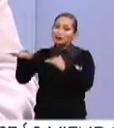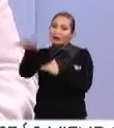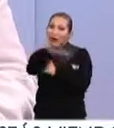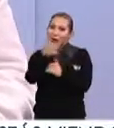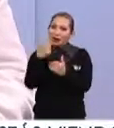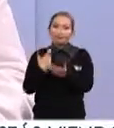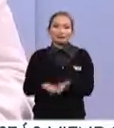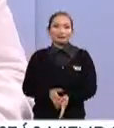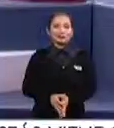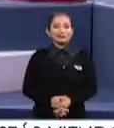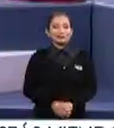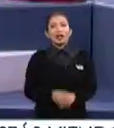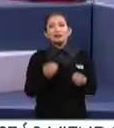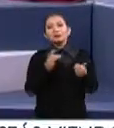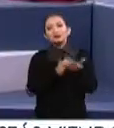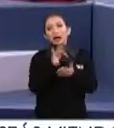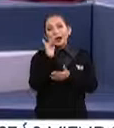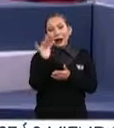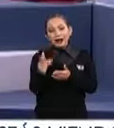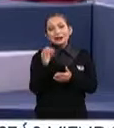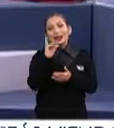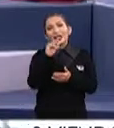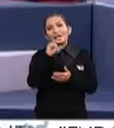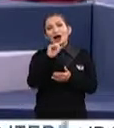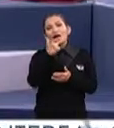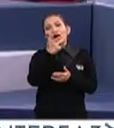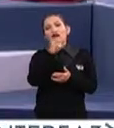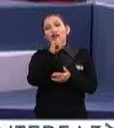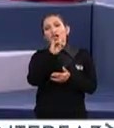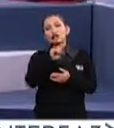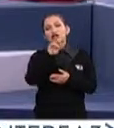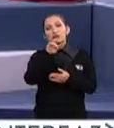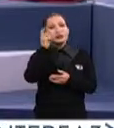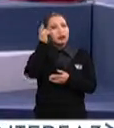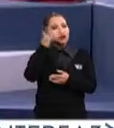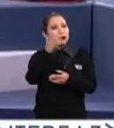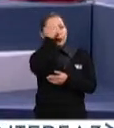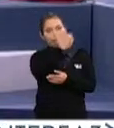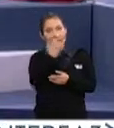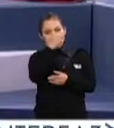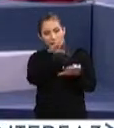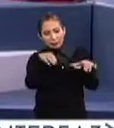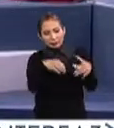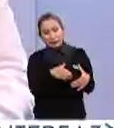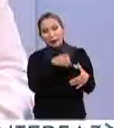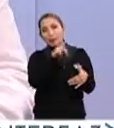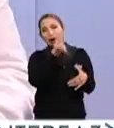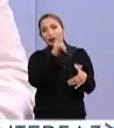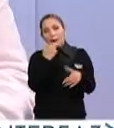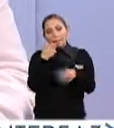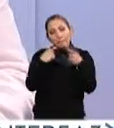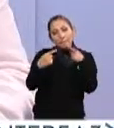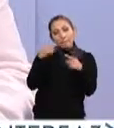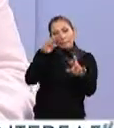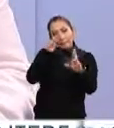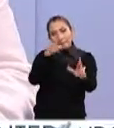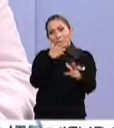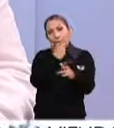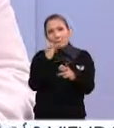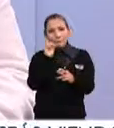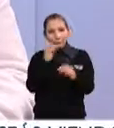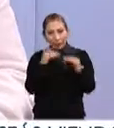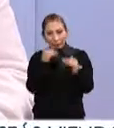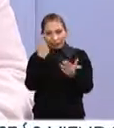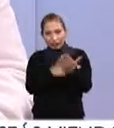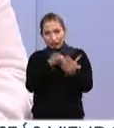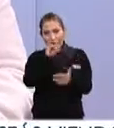importante. Perfecto. Muchísimas gracias, Iván Godínez Guzmán, subdirector de Investigación y Evaluación de la Unidad Politécnica de Gestión con Perspectiva de Género